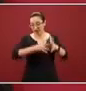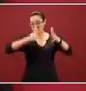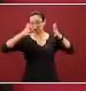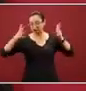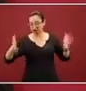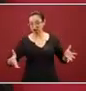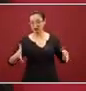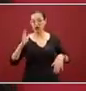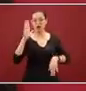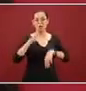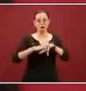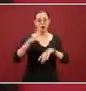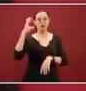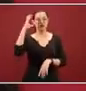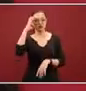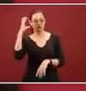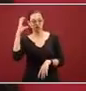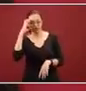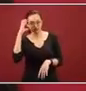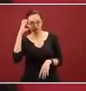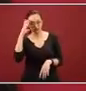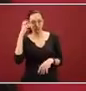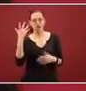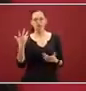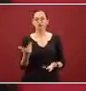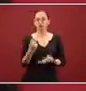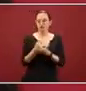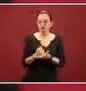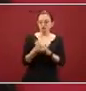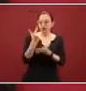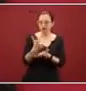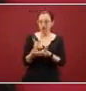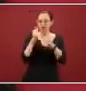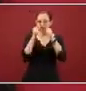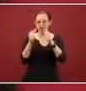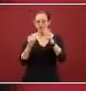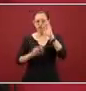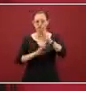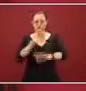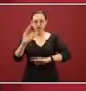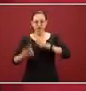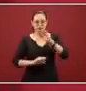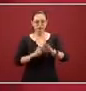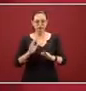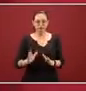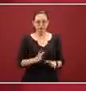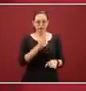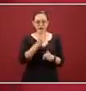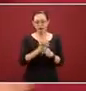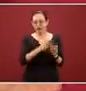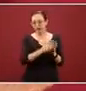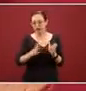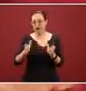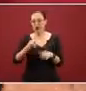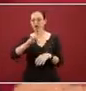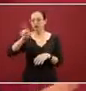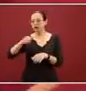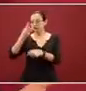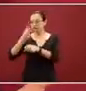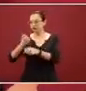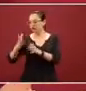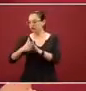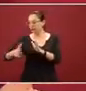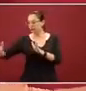ese número de camas que pudieran dar cuidados intensivos en una segunda fase, y en una tercera fase utilizar